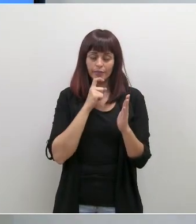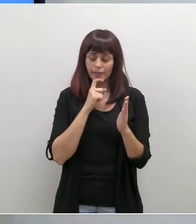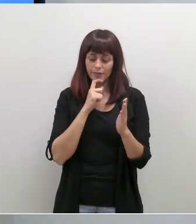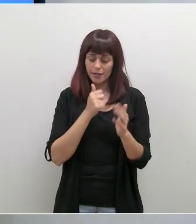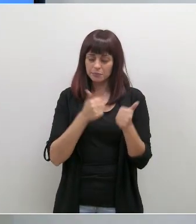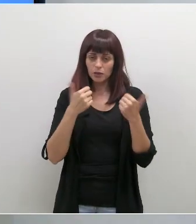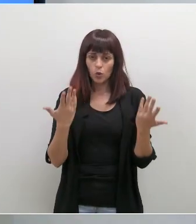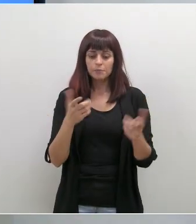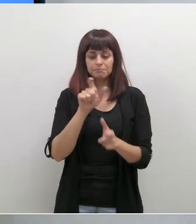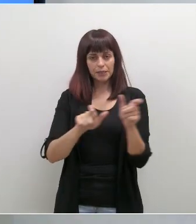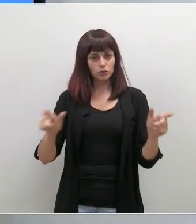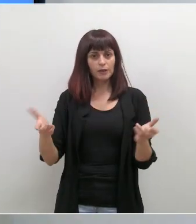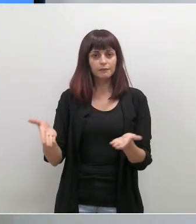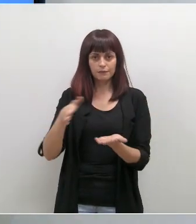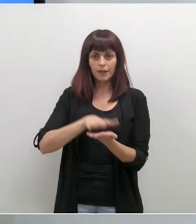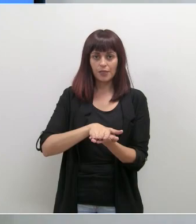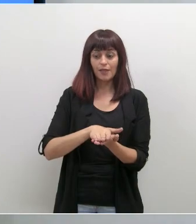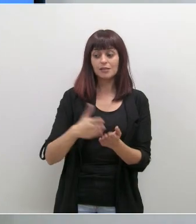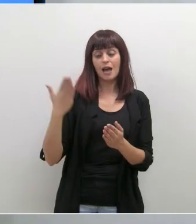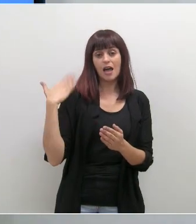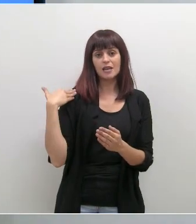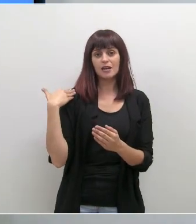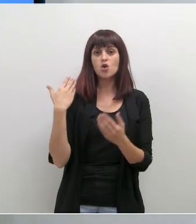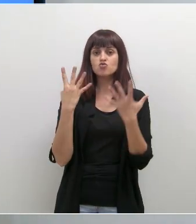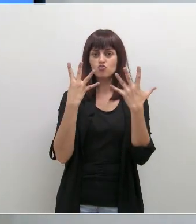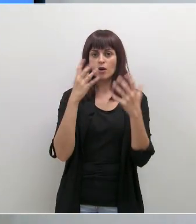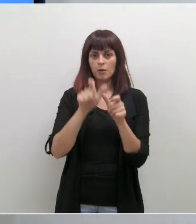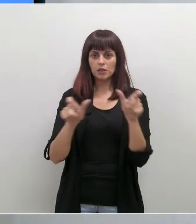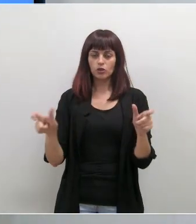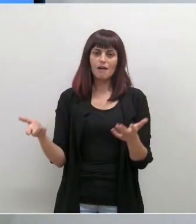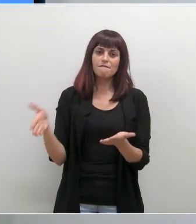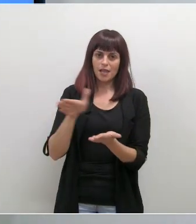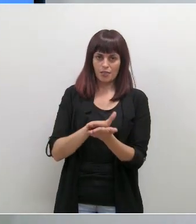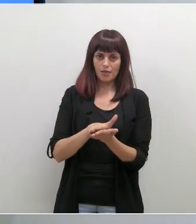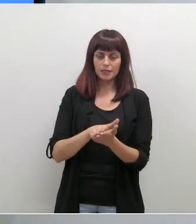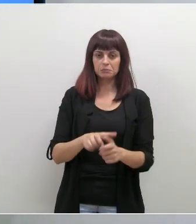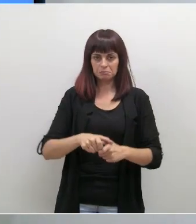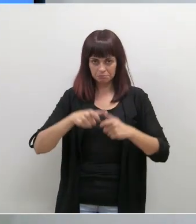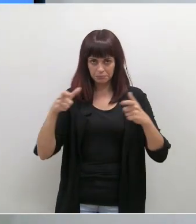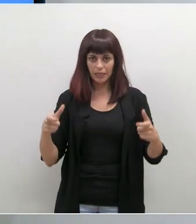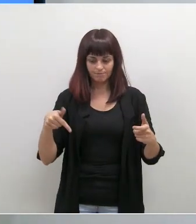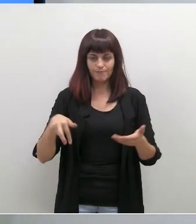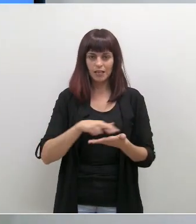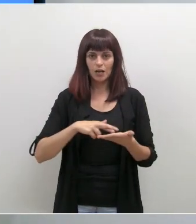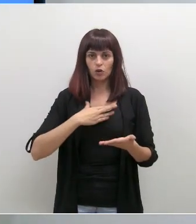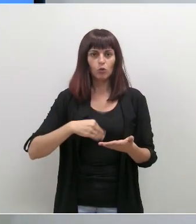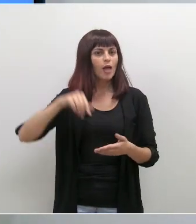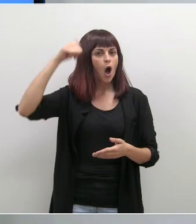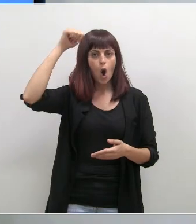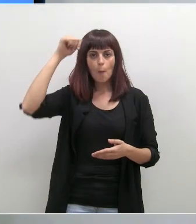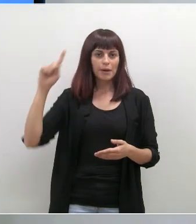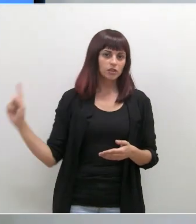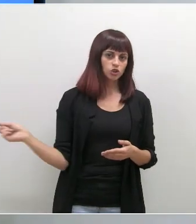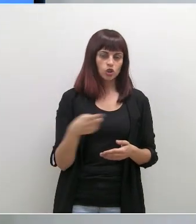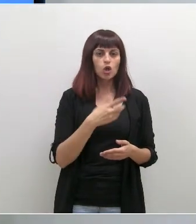de personas que nos han dejado y que ayer se cifraba en 9 personas más fallecidas en nuestra región, varones todos ellos de